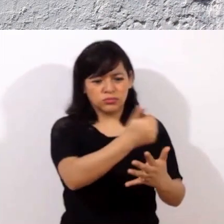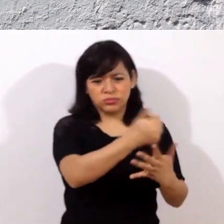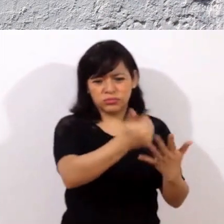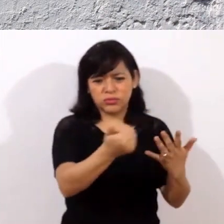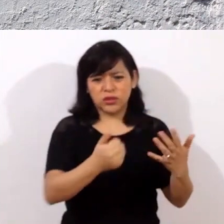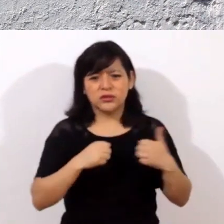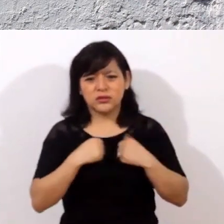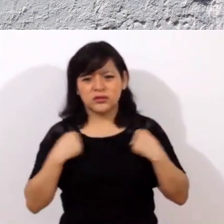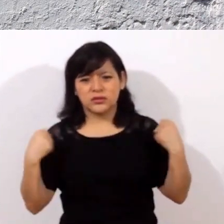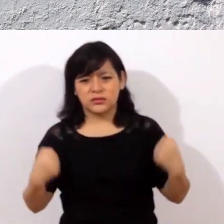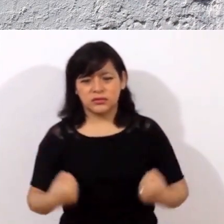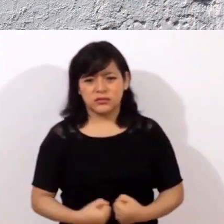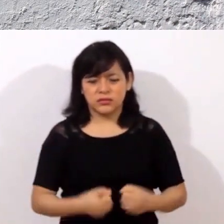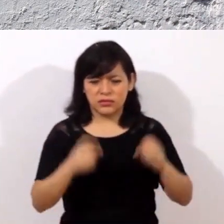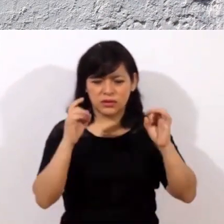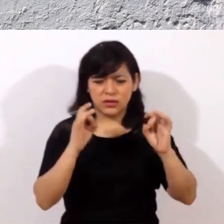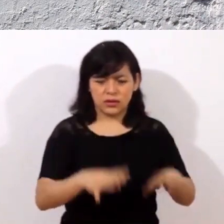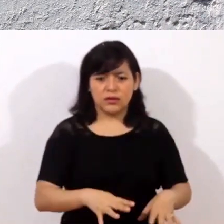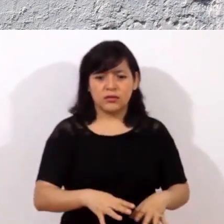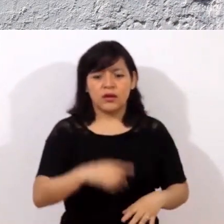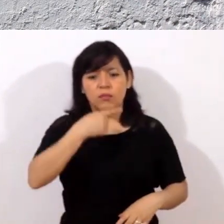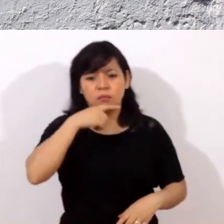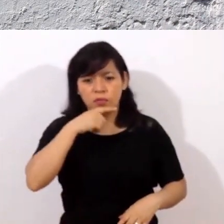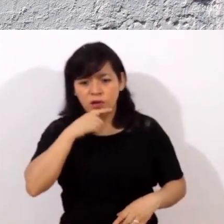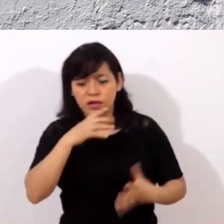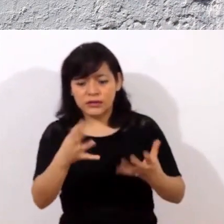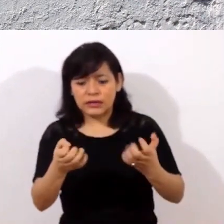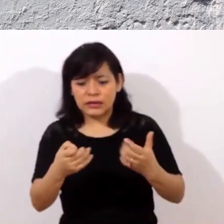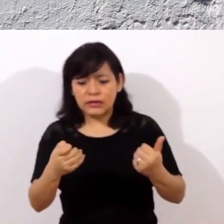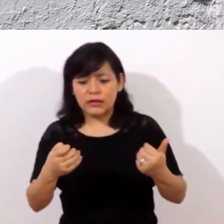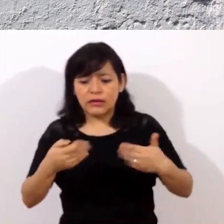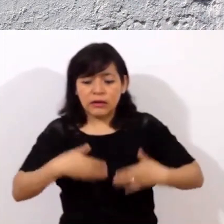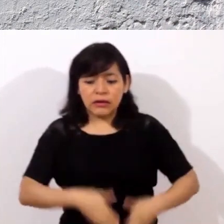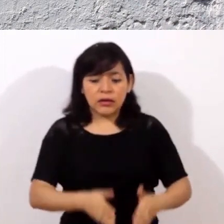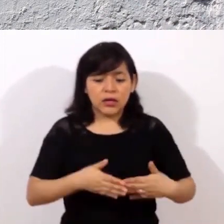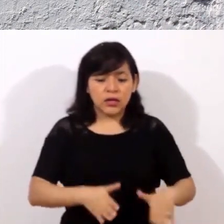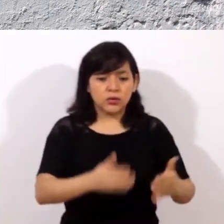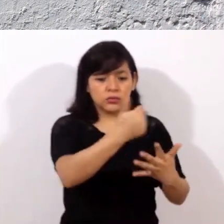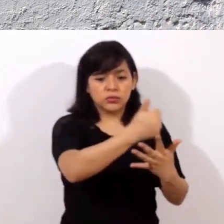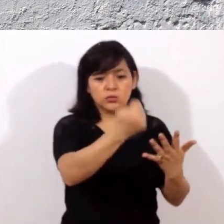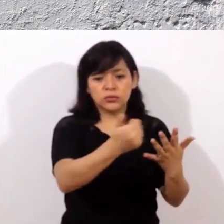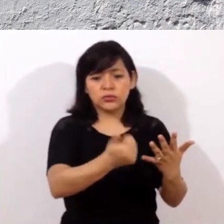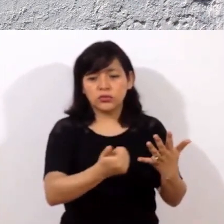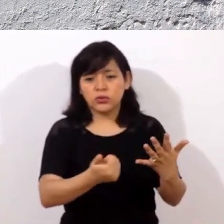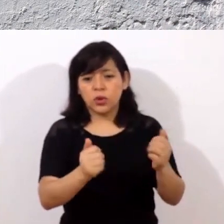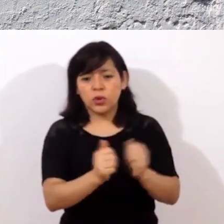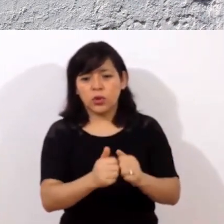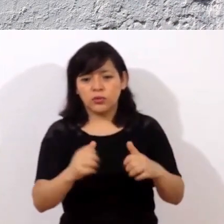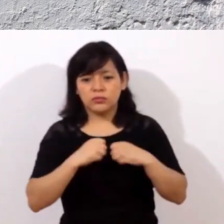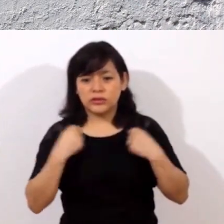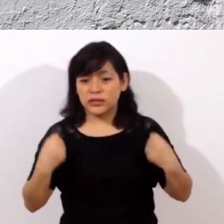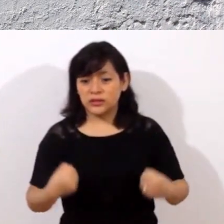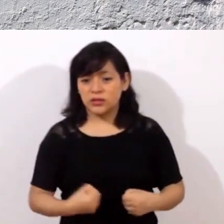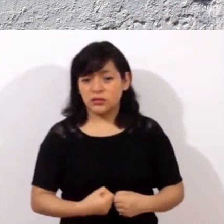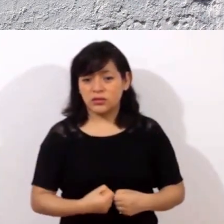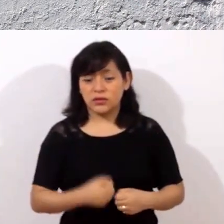Las mujeres querían tener hijos con relaciones ilícitas con esos sacerdotes